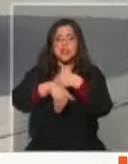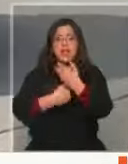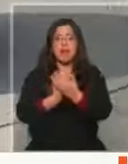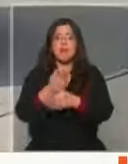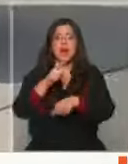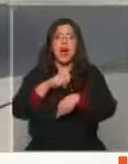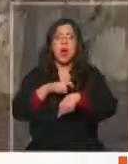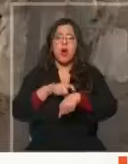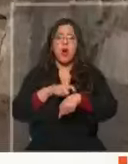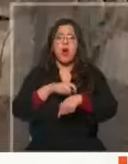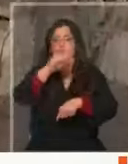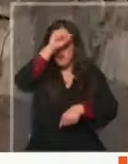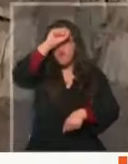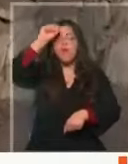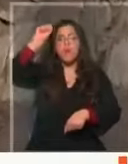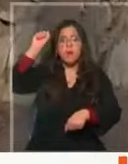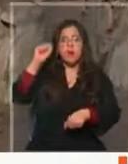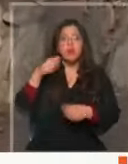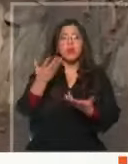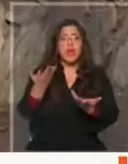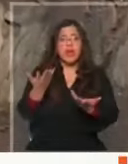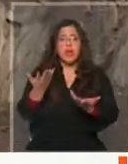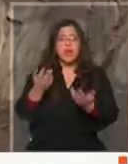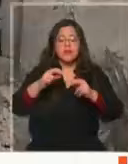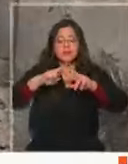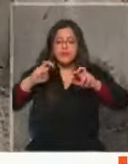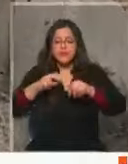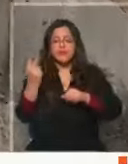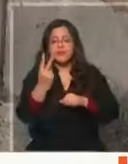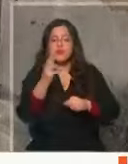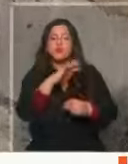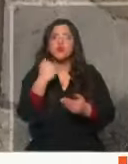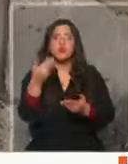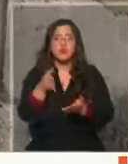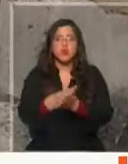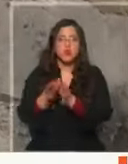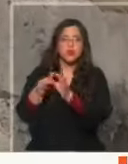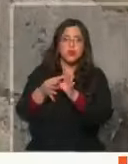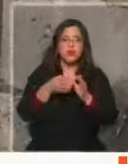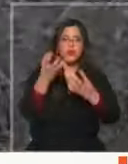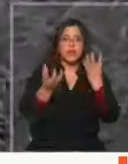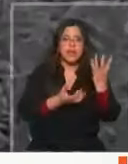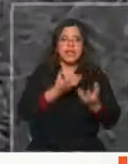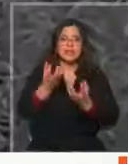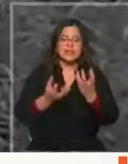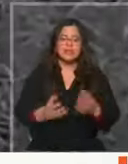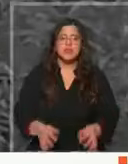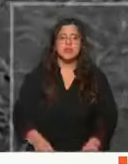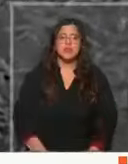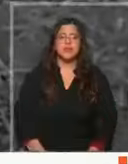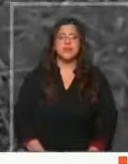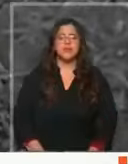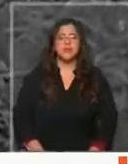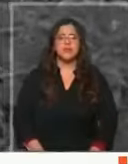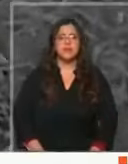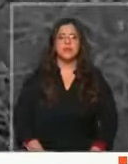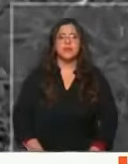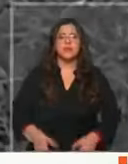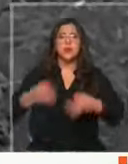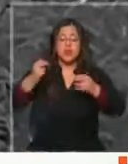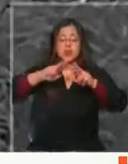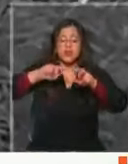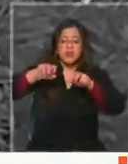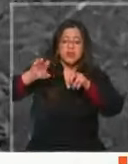madrugada, bomberos logró constatar que ambas fallecieron producto del incendio. Que en el momento de hacer la remoción de